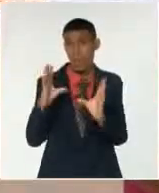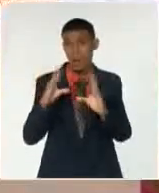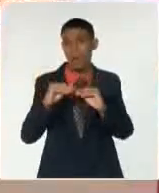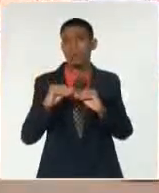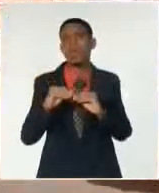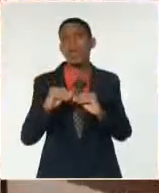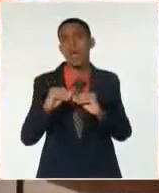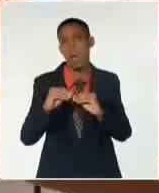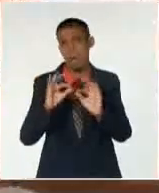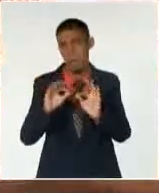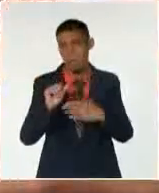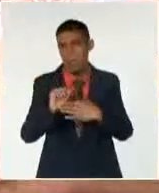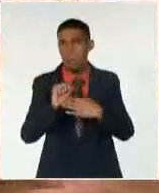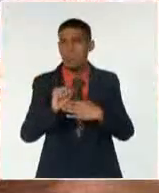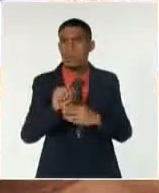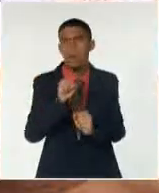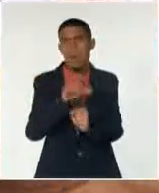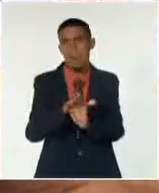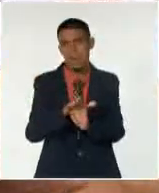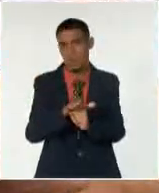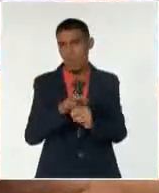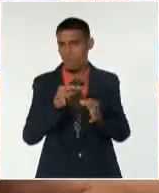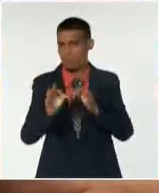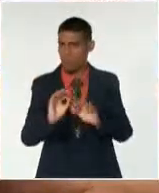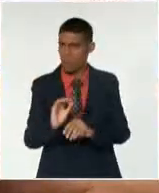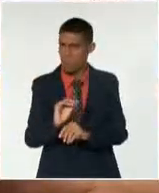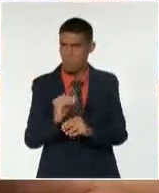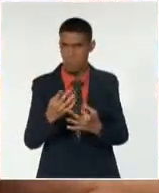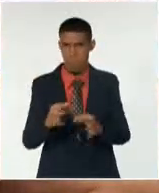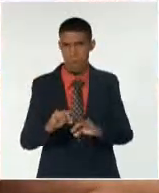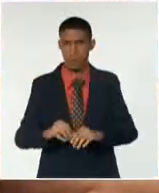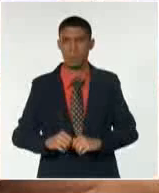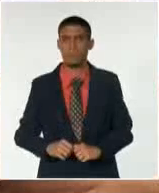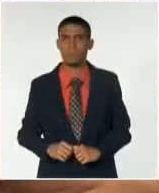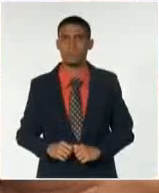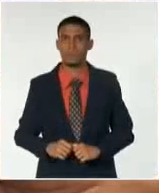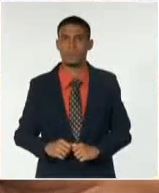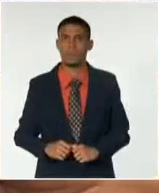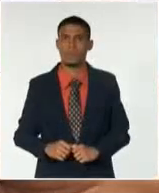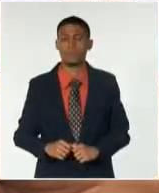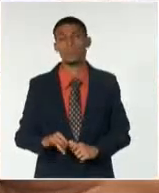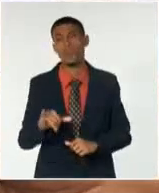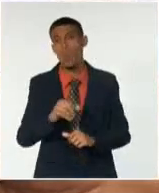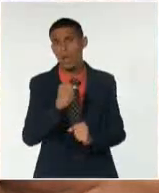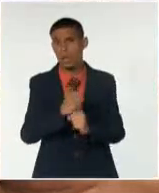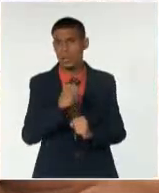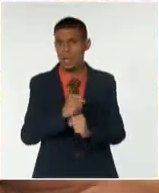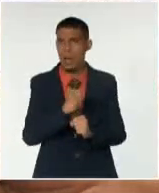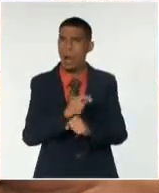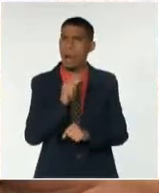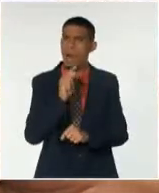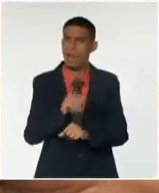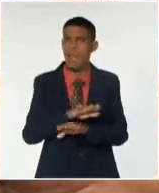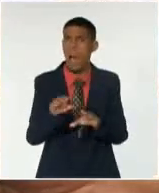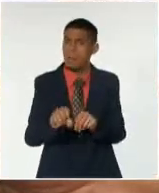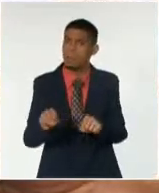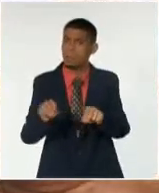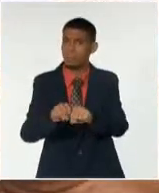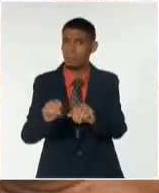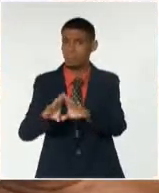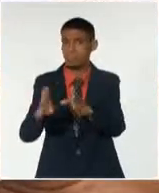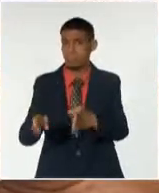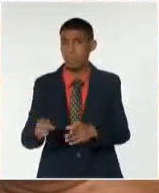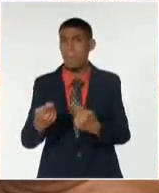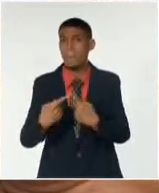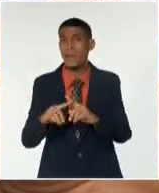terminar en el horario de la mañana de hoy, y bueno, se adelantó con la calidad necesaria también de los trabajos realizados. Y bueno, ya se incorporaron las unidades, excepto el ciclo